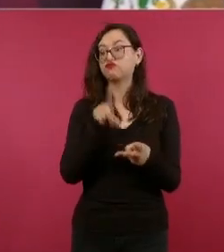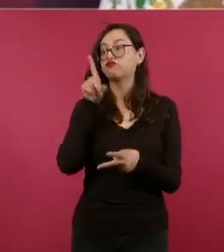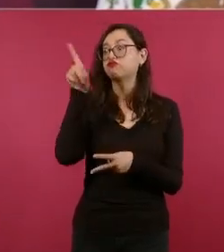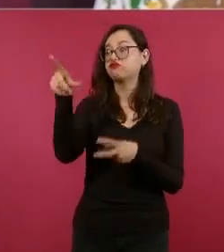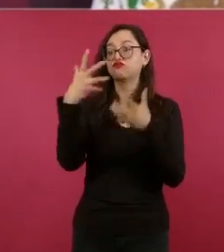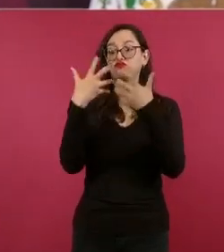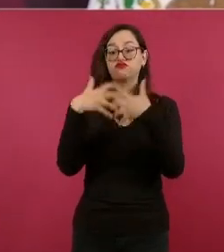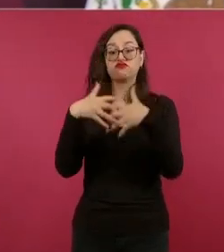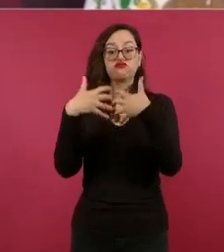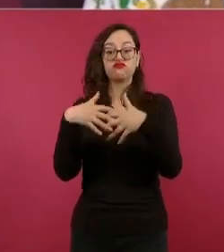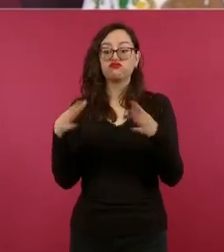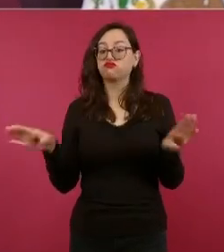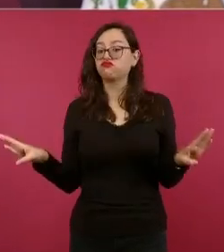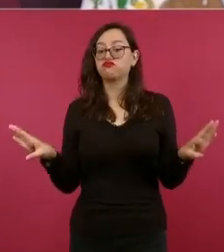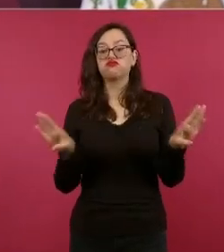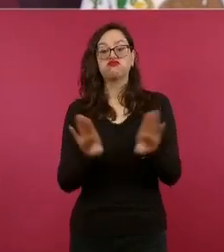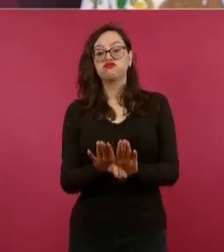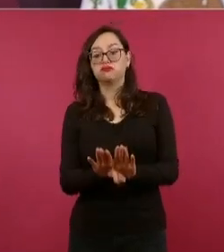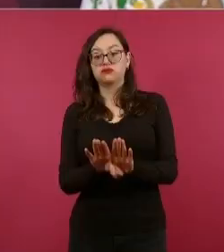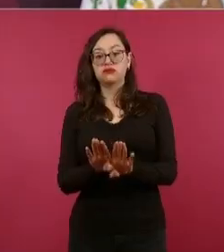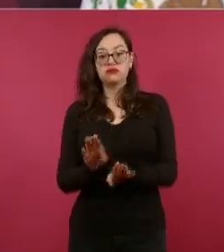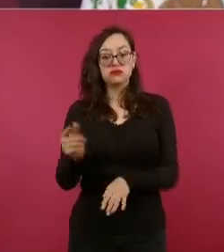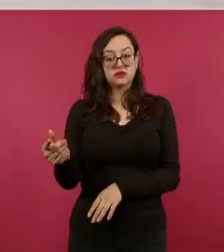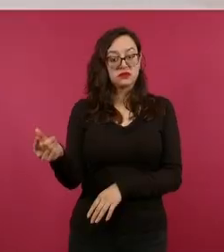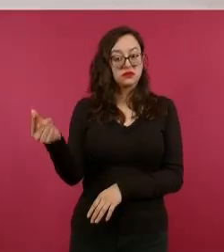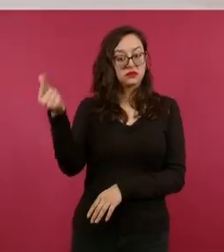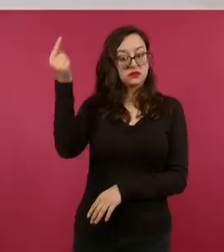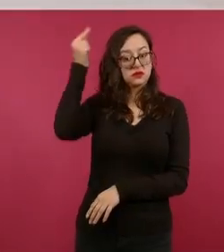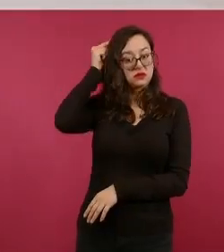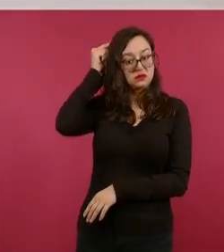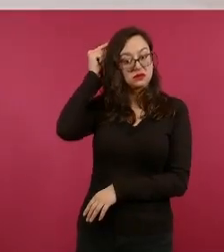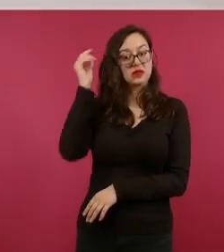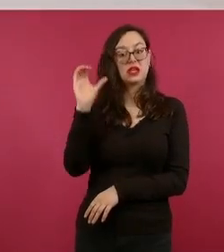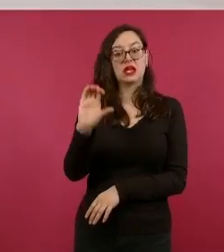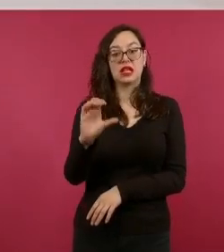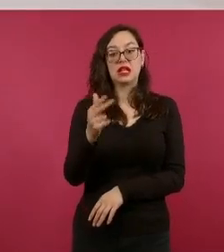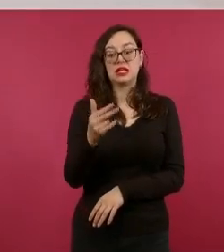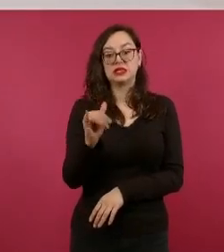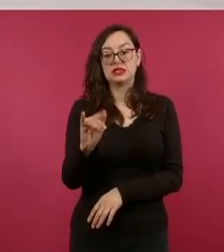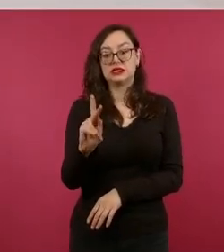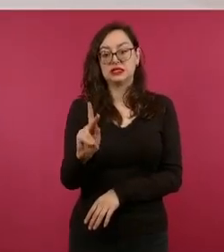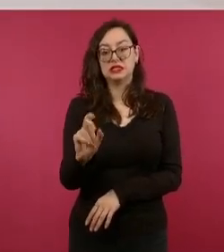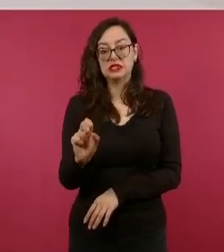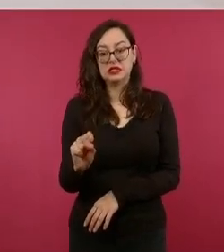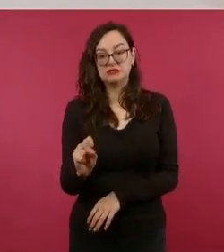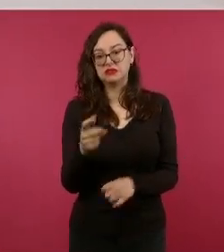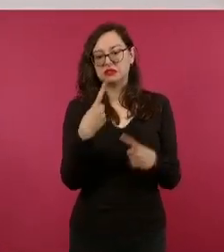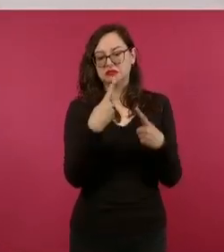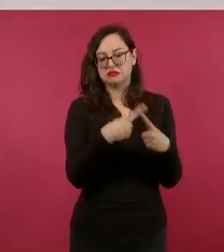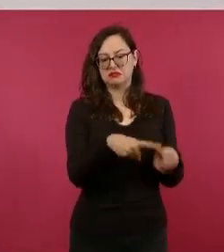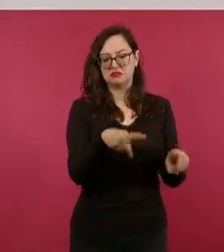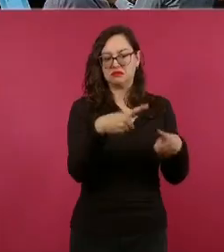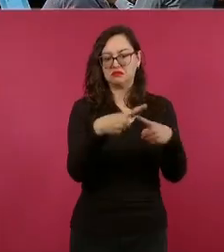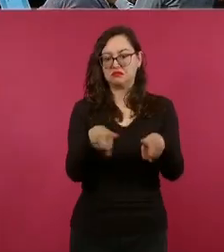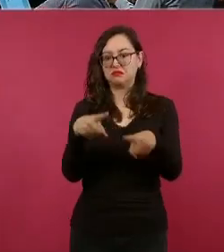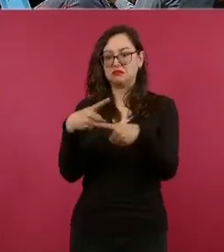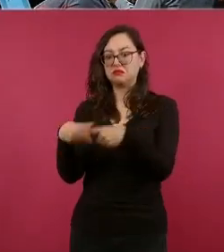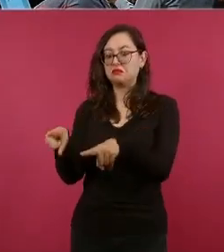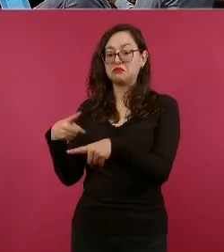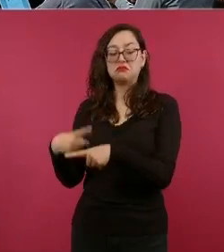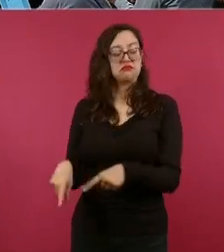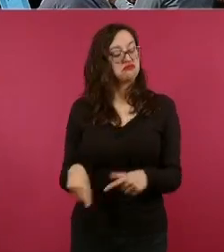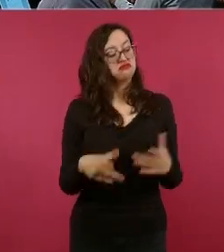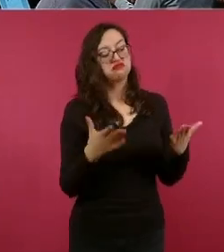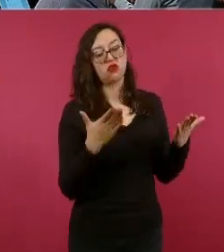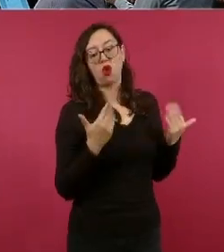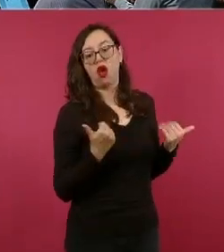y se llegó al extremo de que se quería comprar un refrigerador en Estados Unidos, en México, en América del